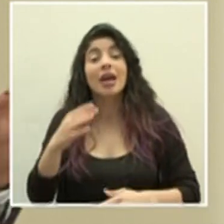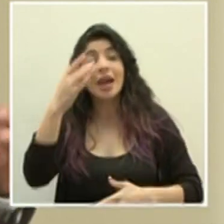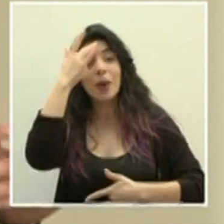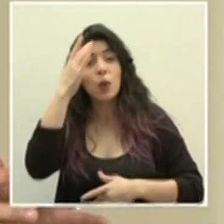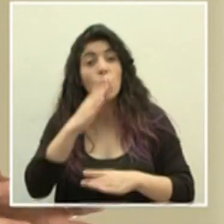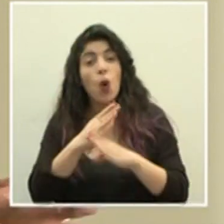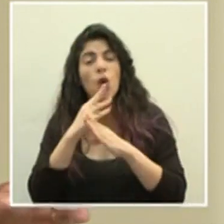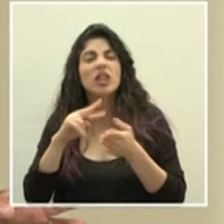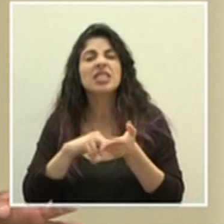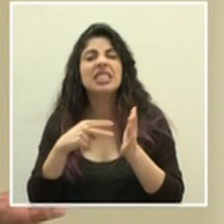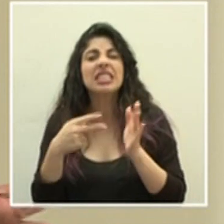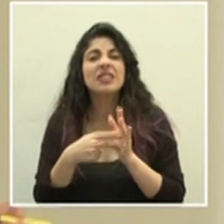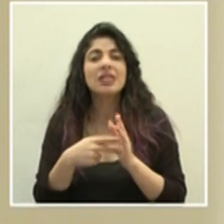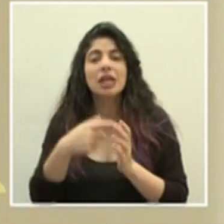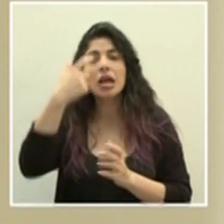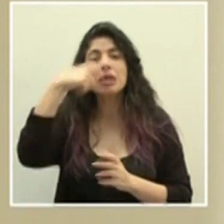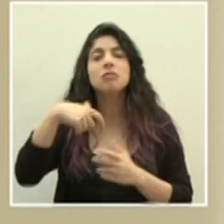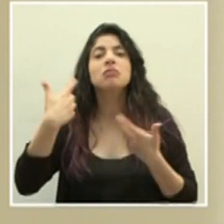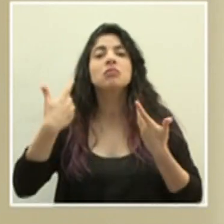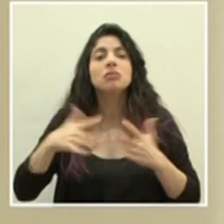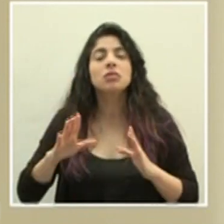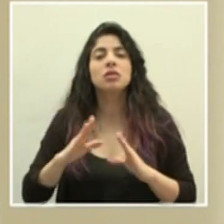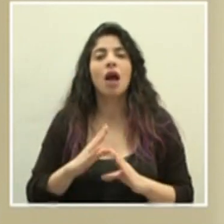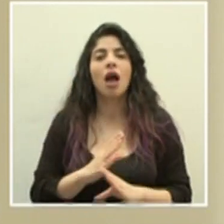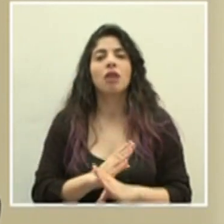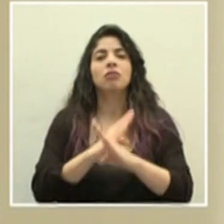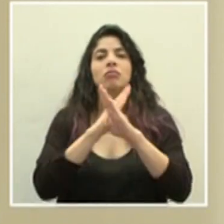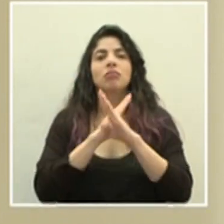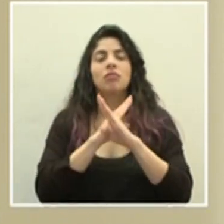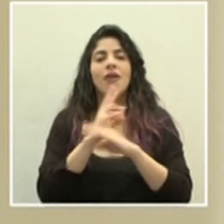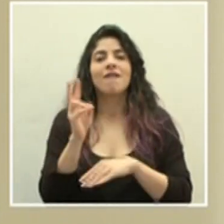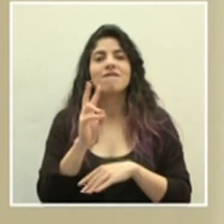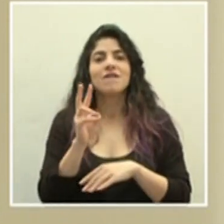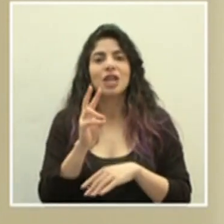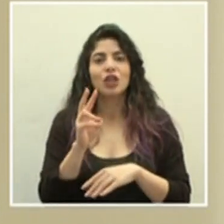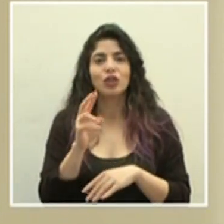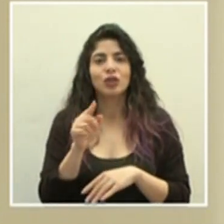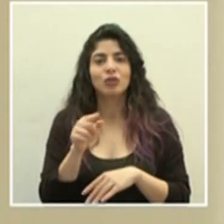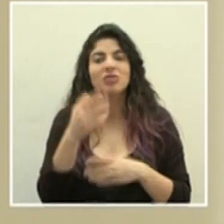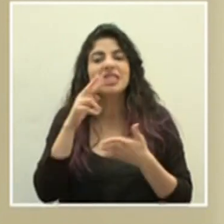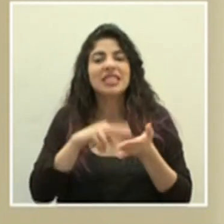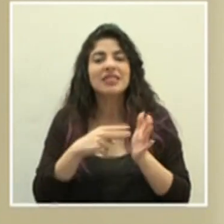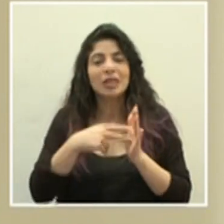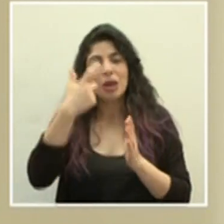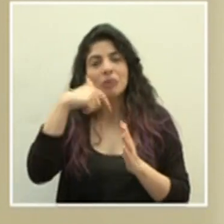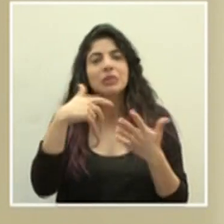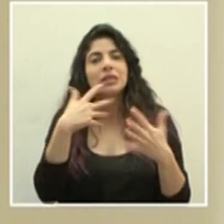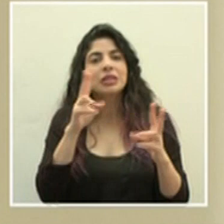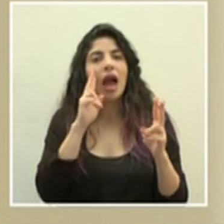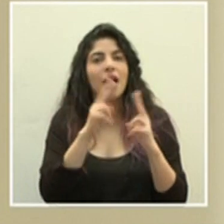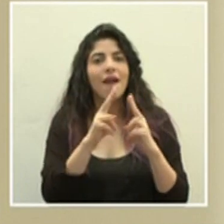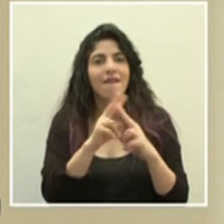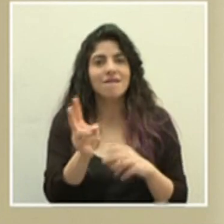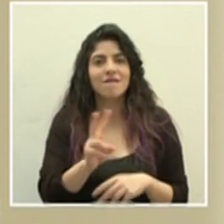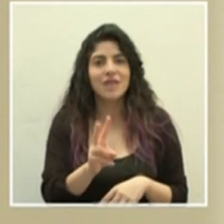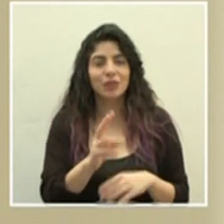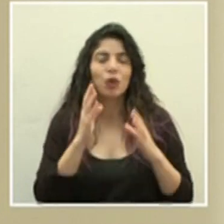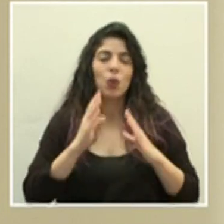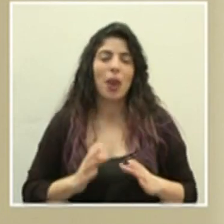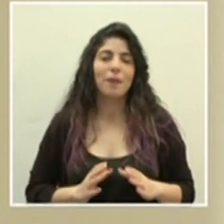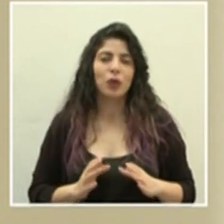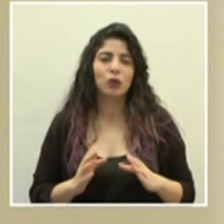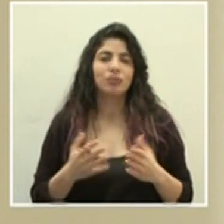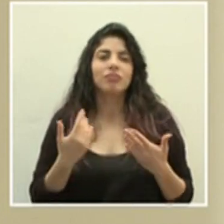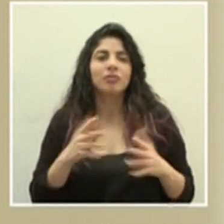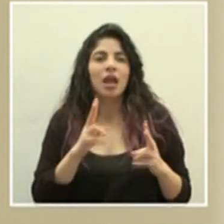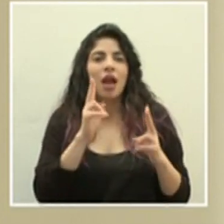decir es, ahí están los anticuerpos, las defensas que el virus ya levantó por una exposición al mismo. Que el cuerpo, ¿verdad?,